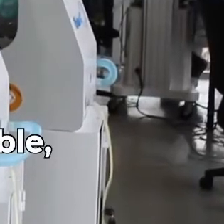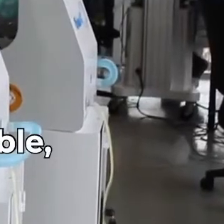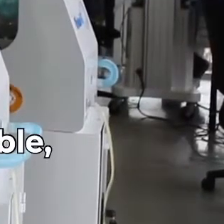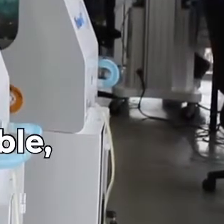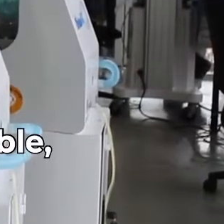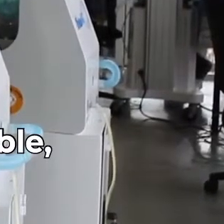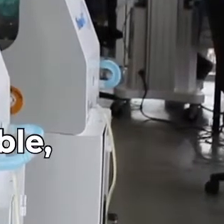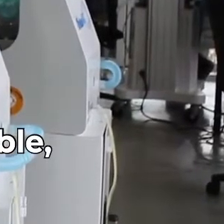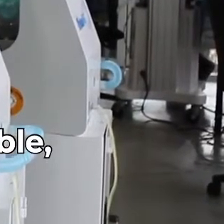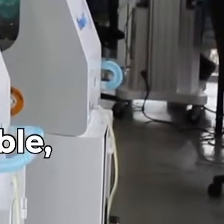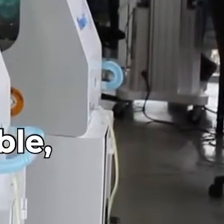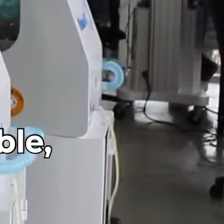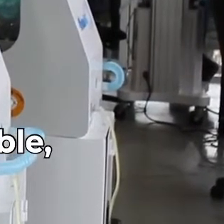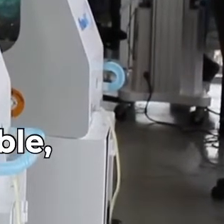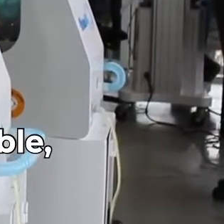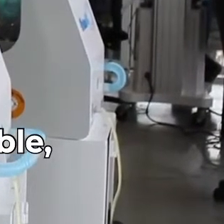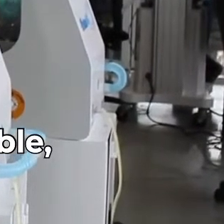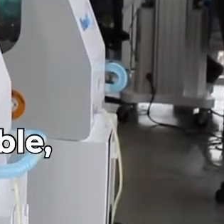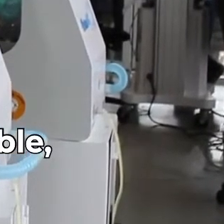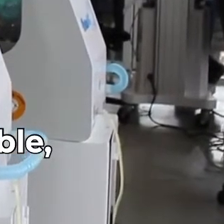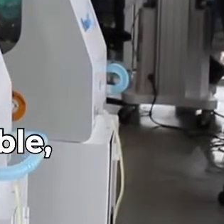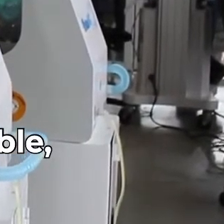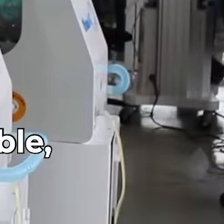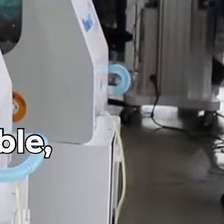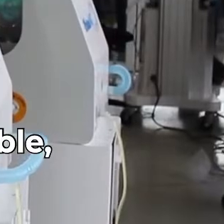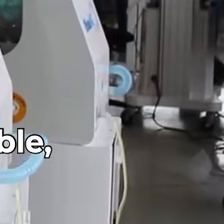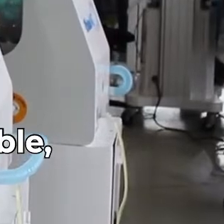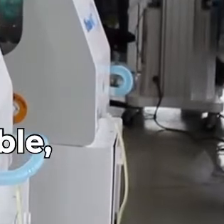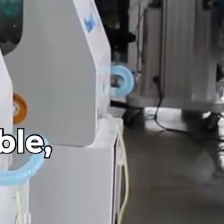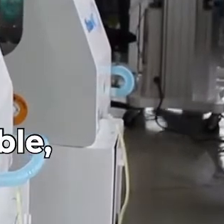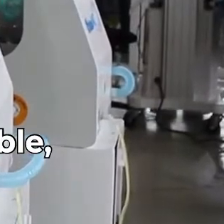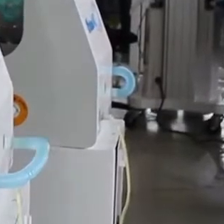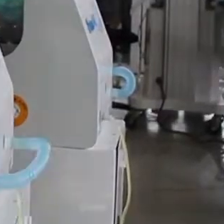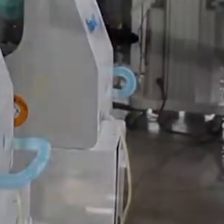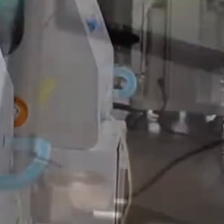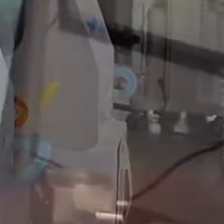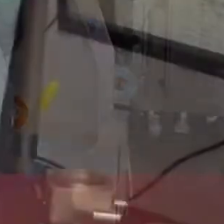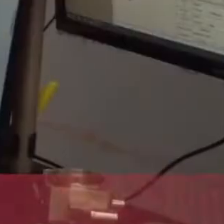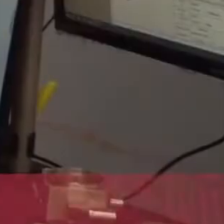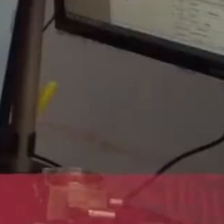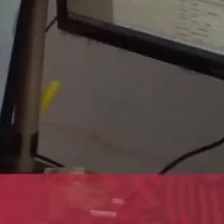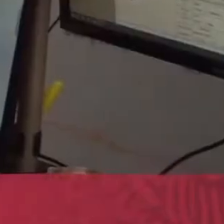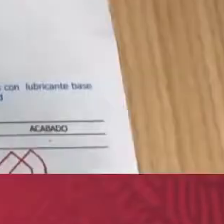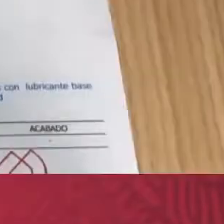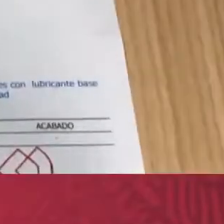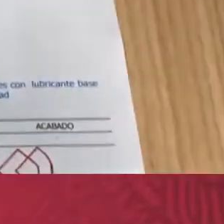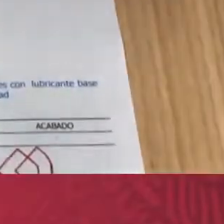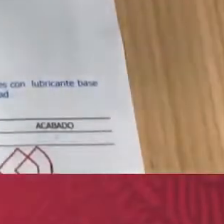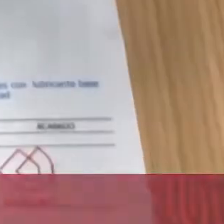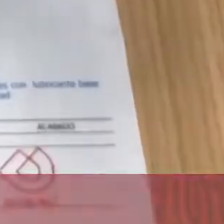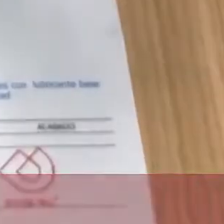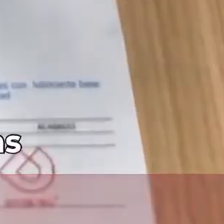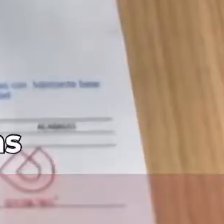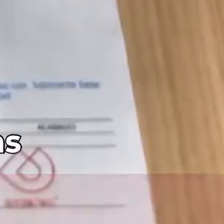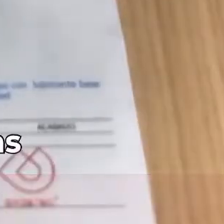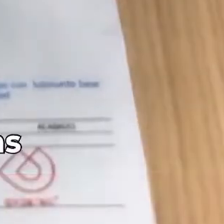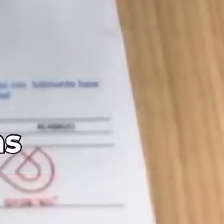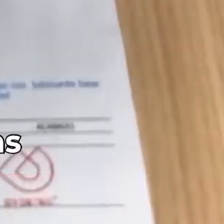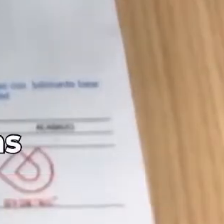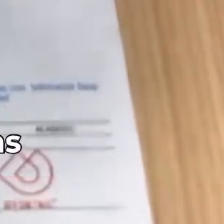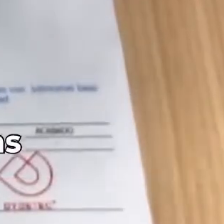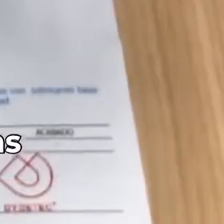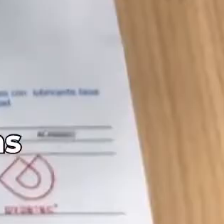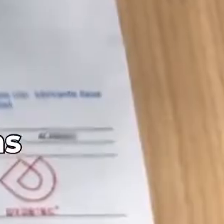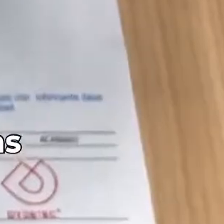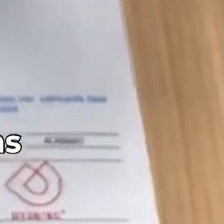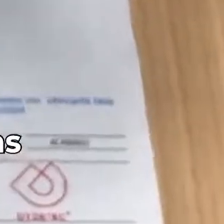pacientes, a través de una bolsa autoinflable conocida como Ambubaj. GATSI. Este modelo fue diseñado